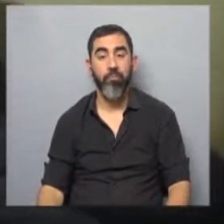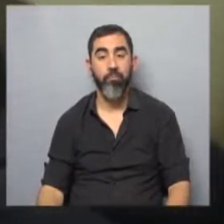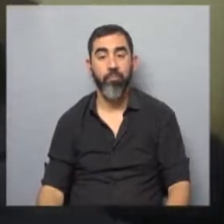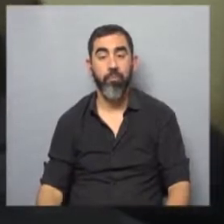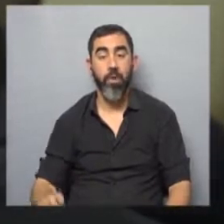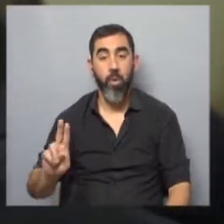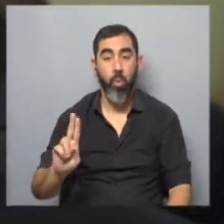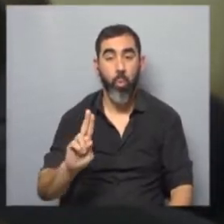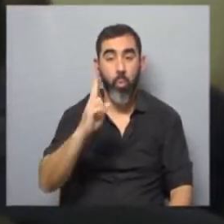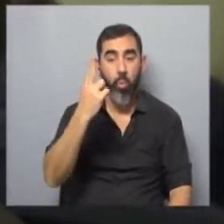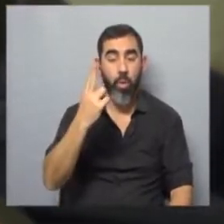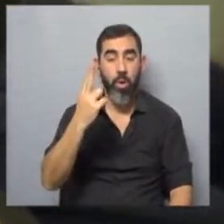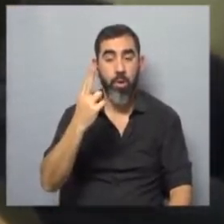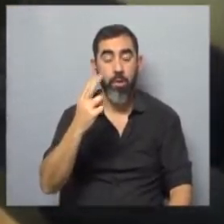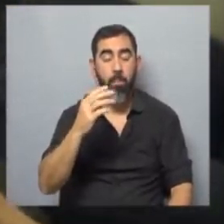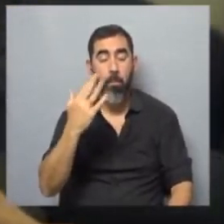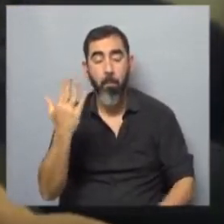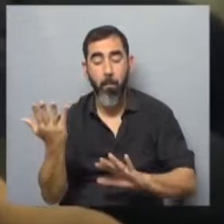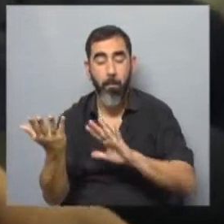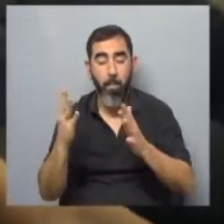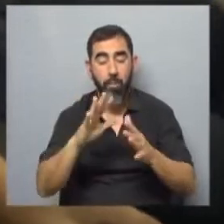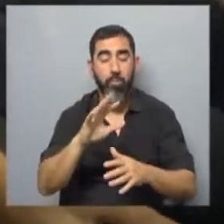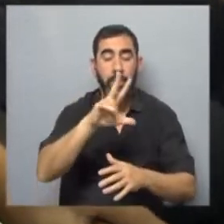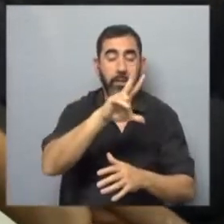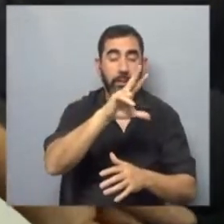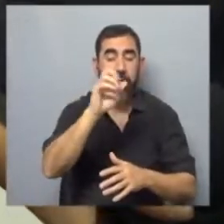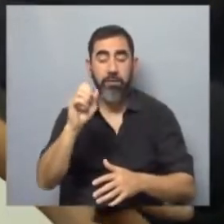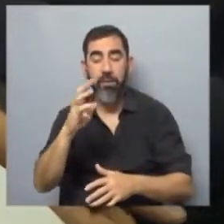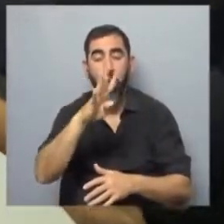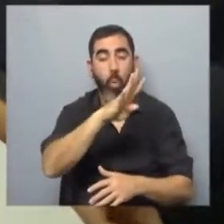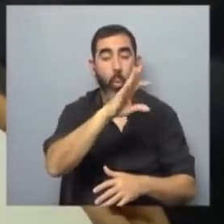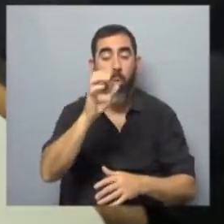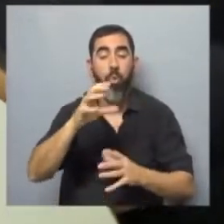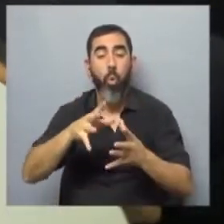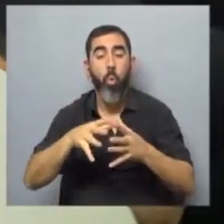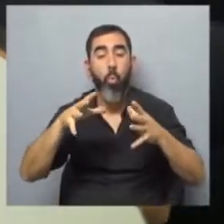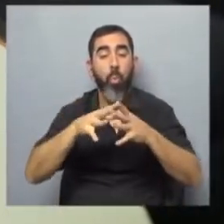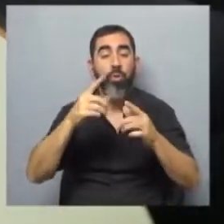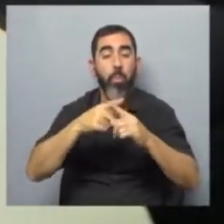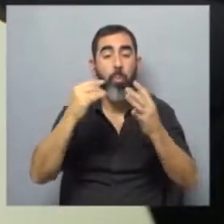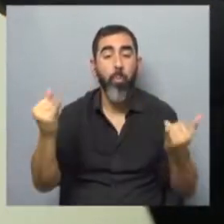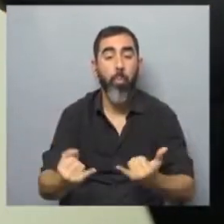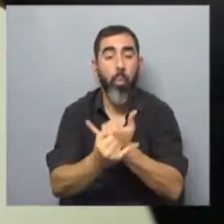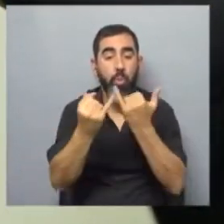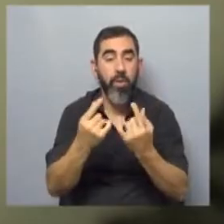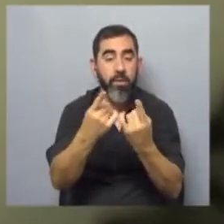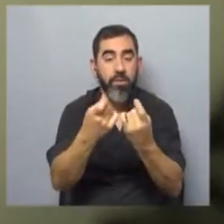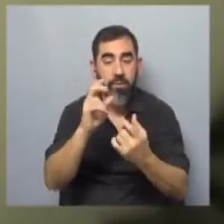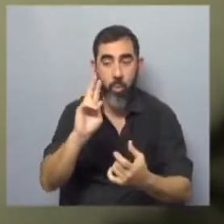En Uruguay se colectan aproximadamente unas 300 a 400 bolsas por día, que eso es lo que necesitamos en el Uruguay.